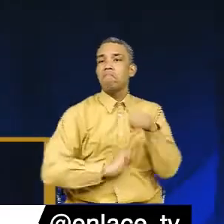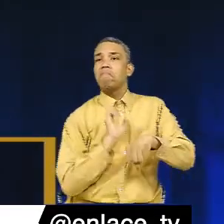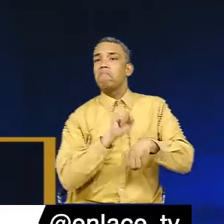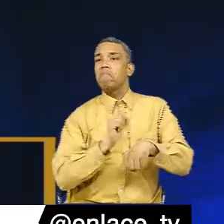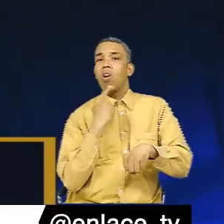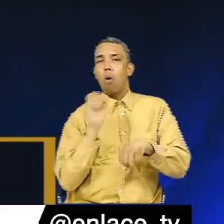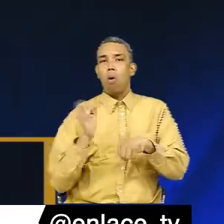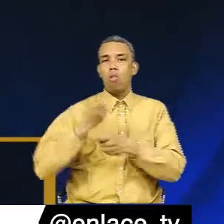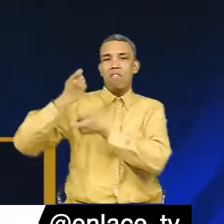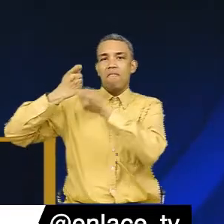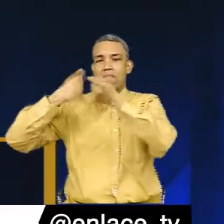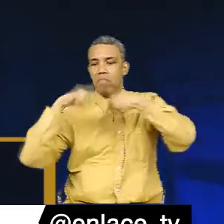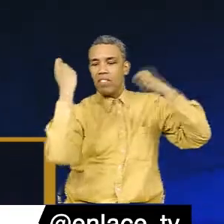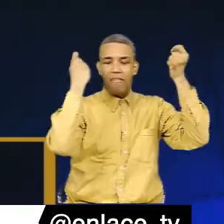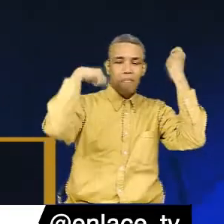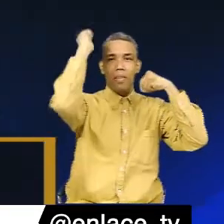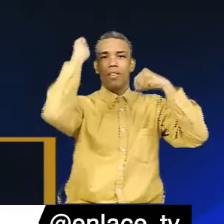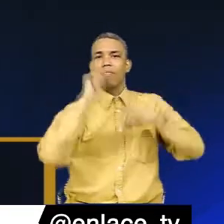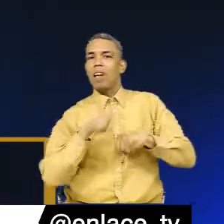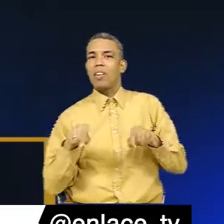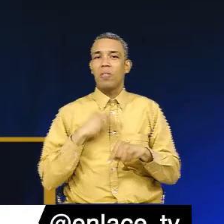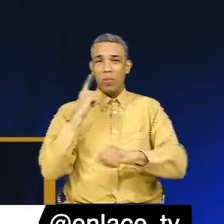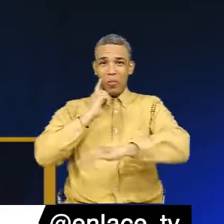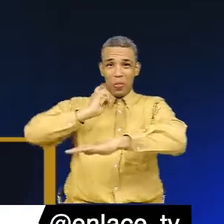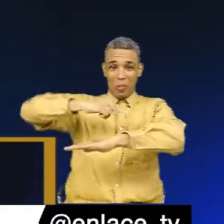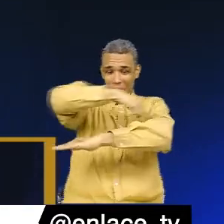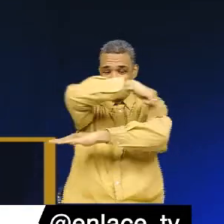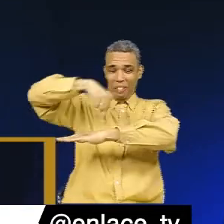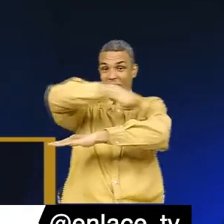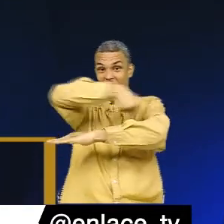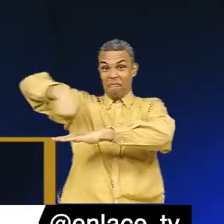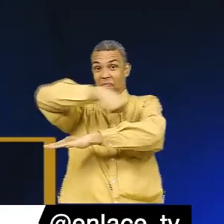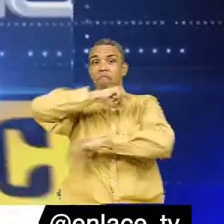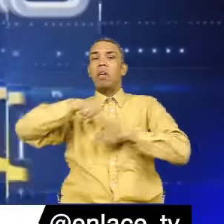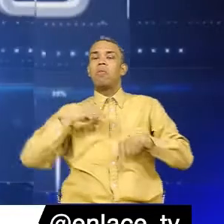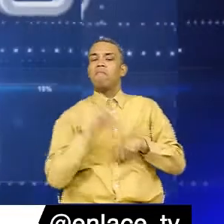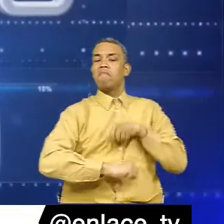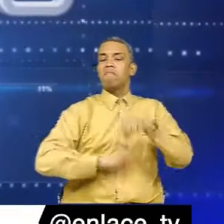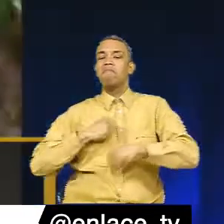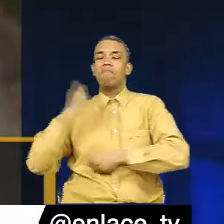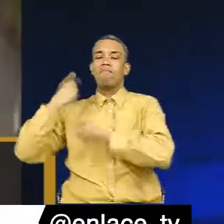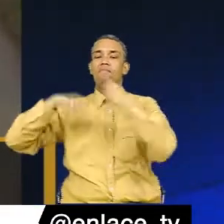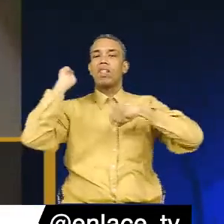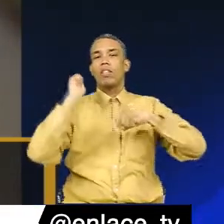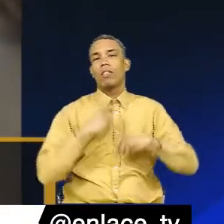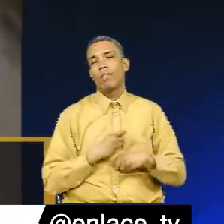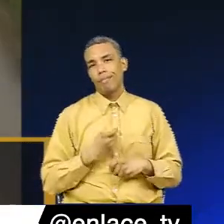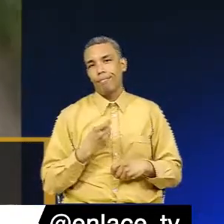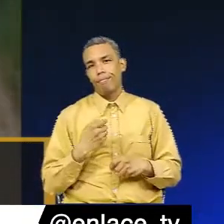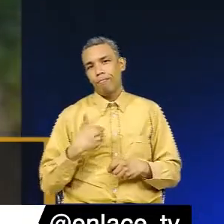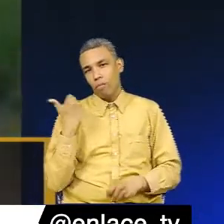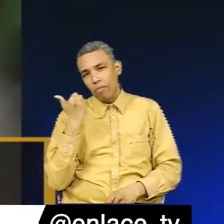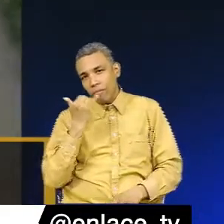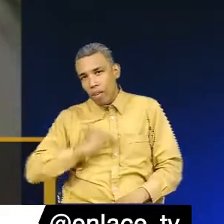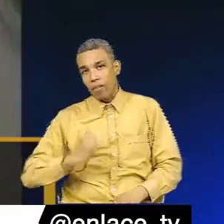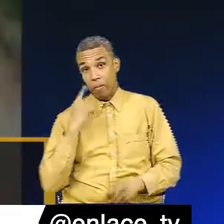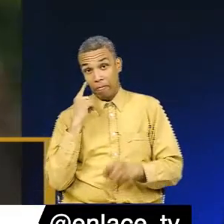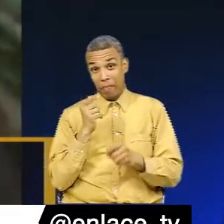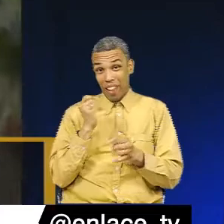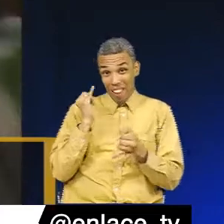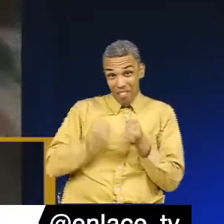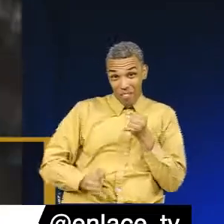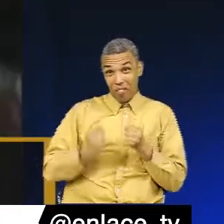hace evidente por la cancha polipolvo de la Comuna 7 ante la invasión de los andenes. Para terminar, nuestro reportero ciudadano del